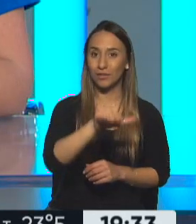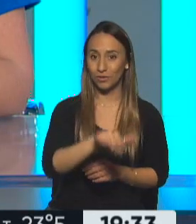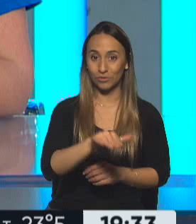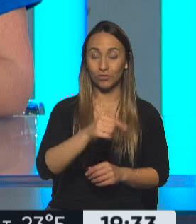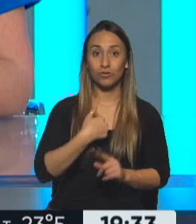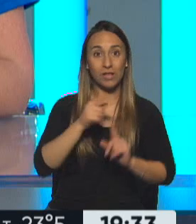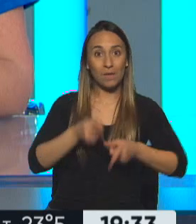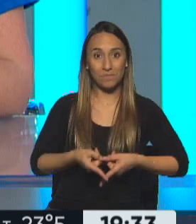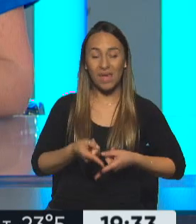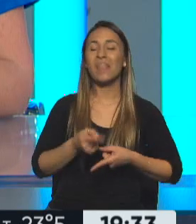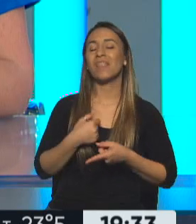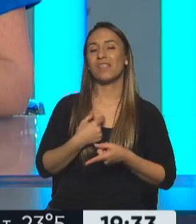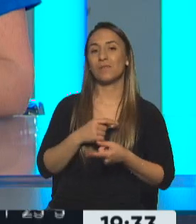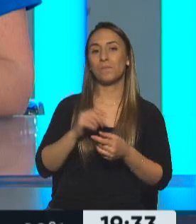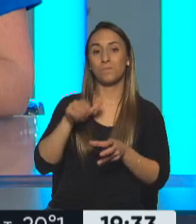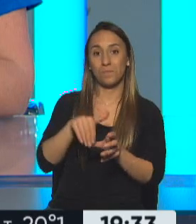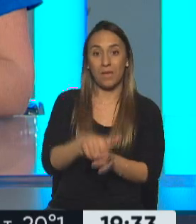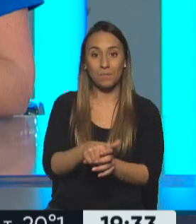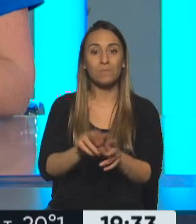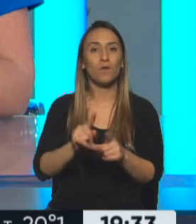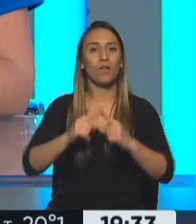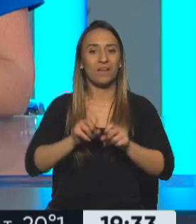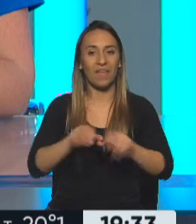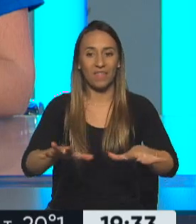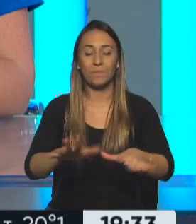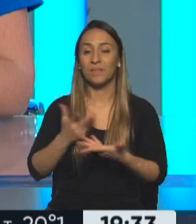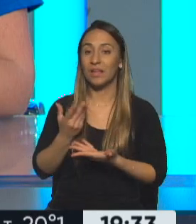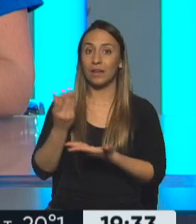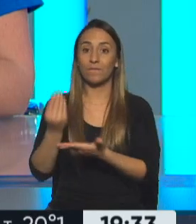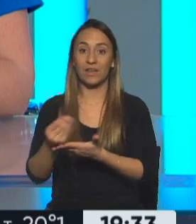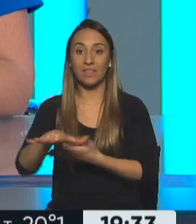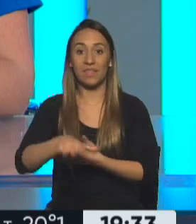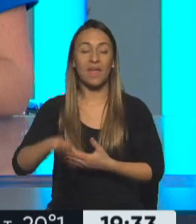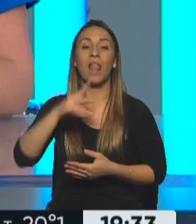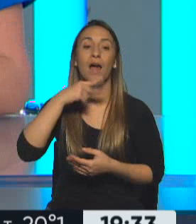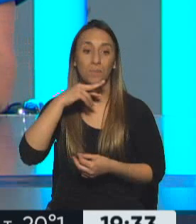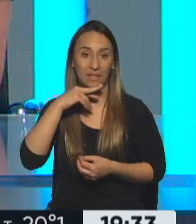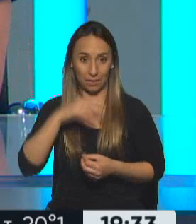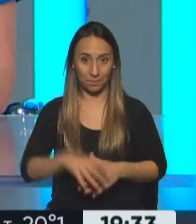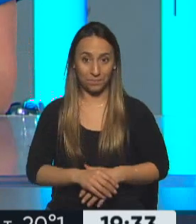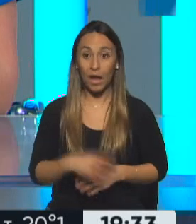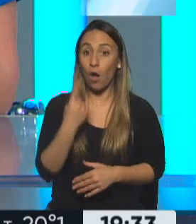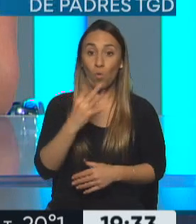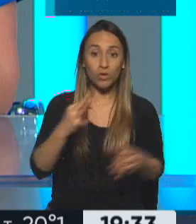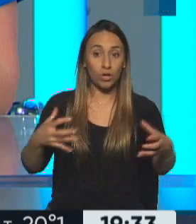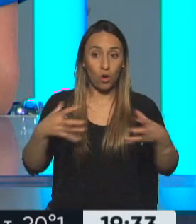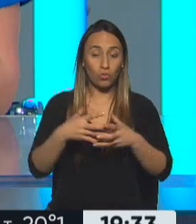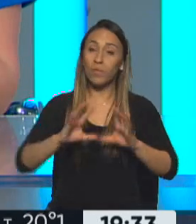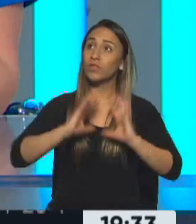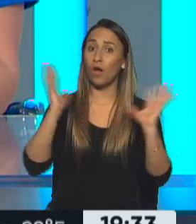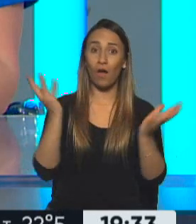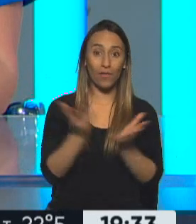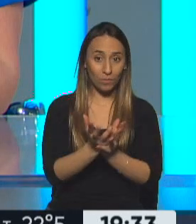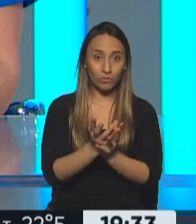de la red federal y referente de La Plata, Berizo y Ensenada. Este es el único grupo del mundo, o sea, la única conformación